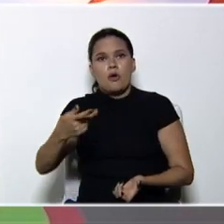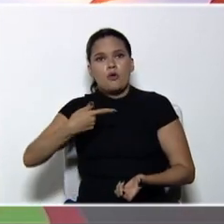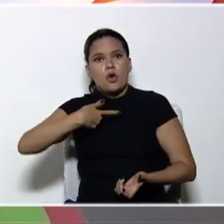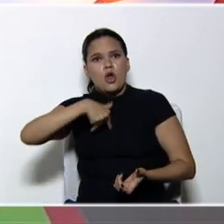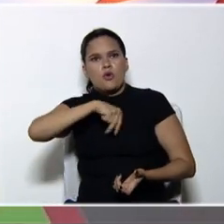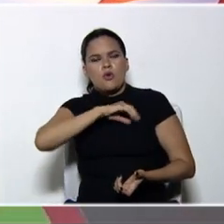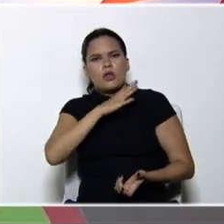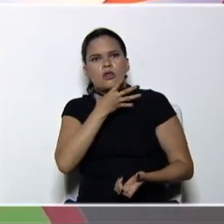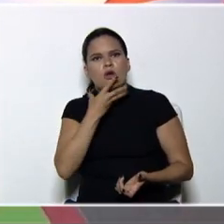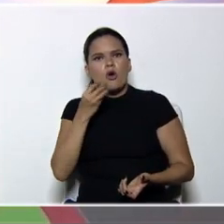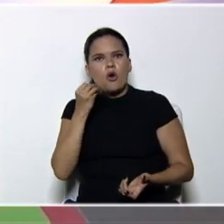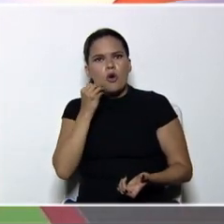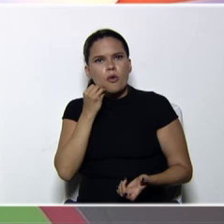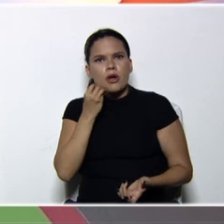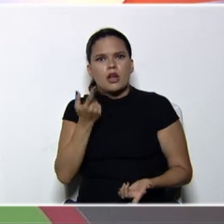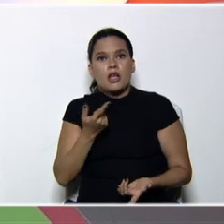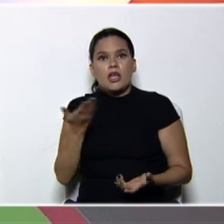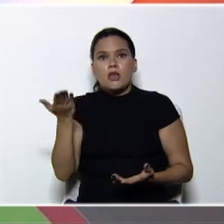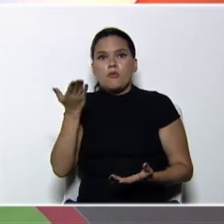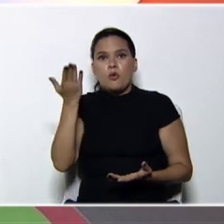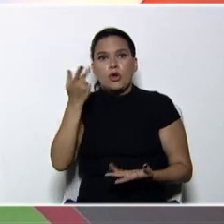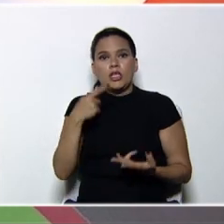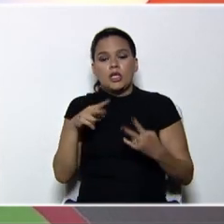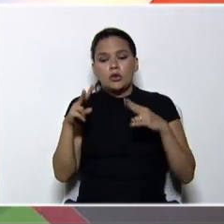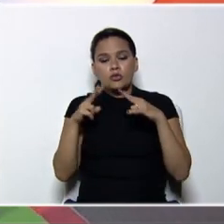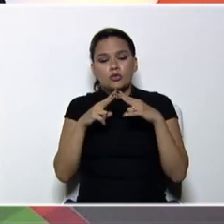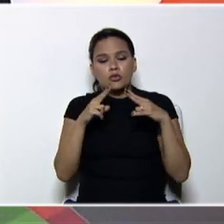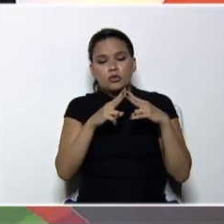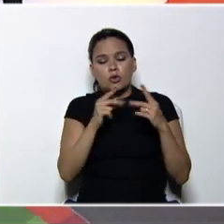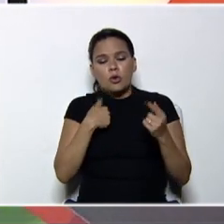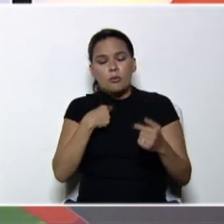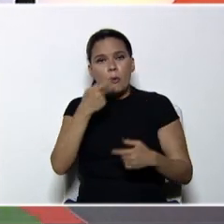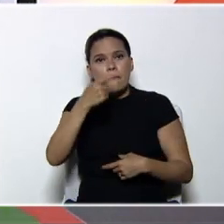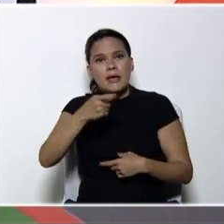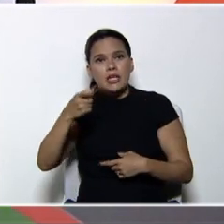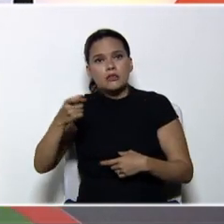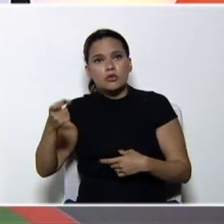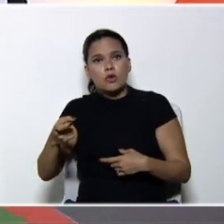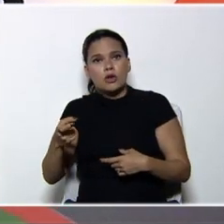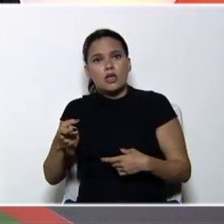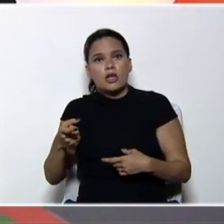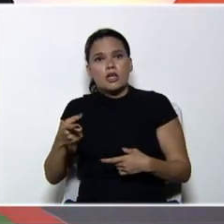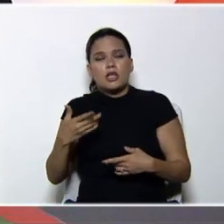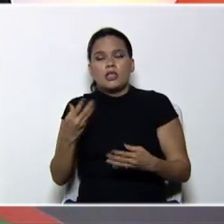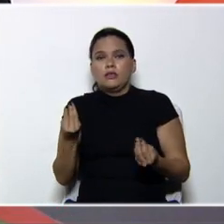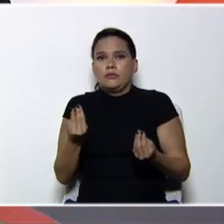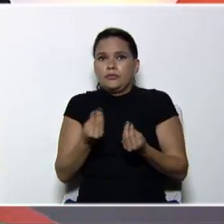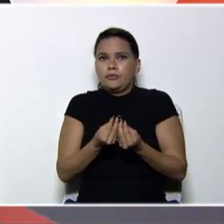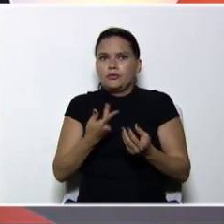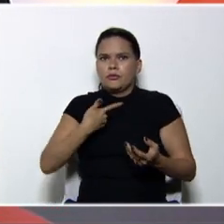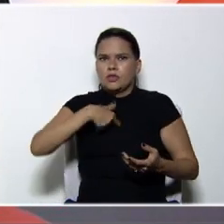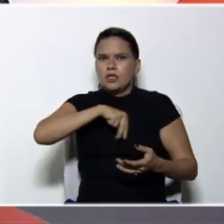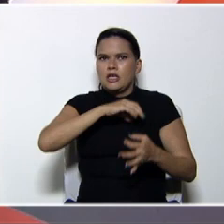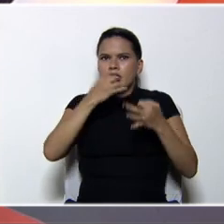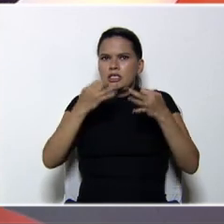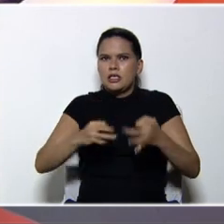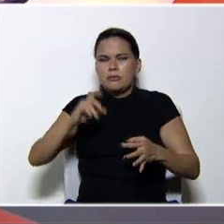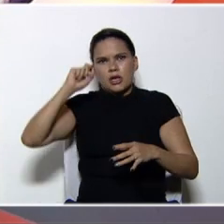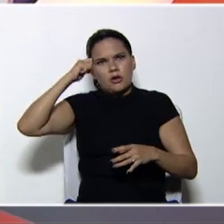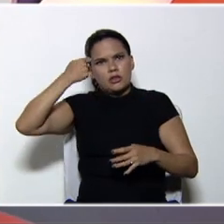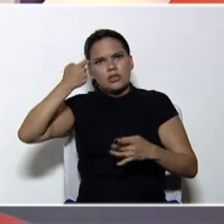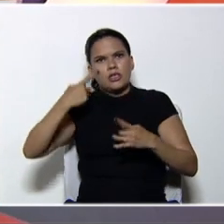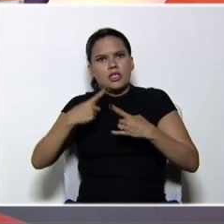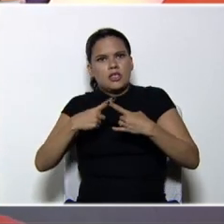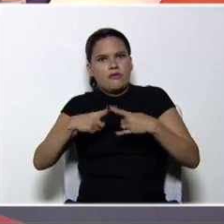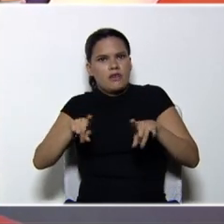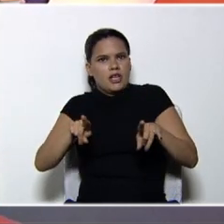jóvenes, que es vital reconocerlos como personas que tributan a nuestra patria. Y siempre recordar que ser diferente,